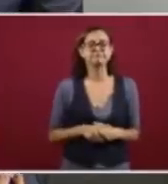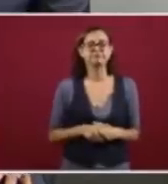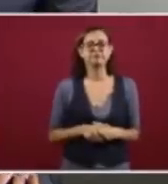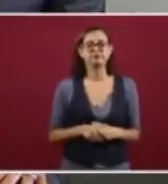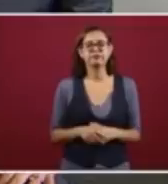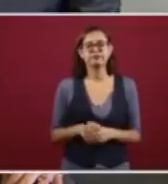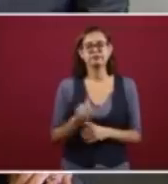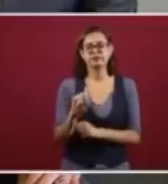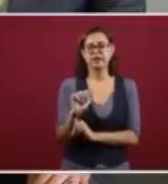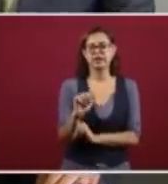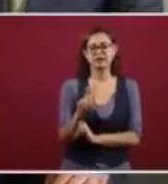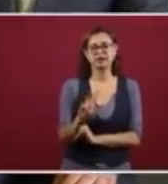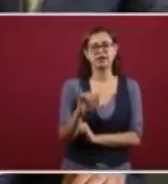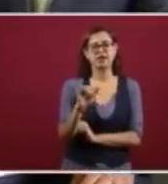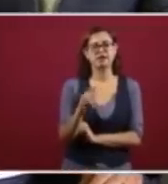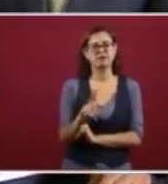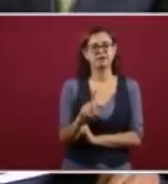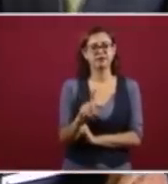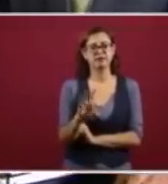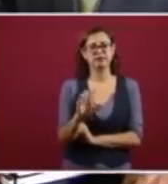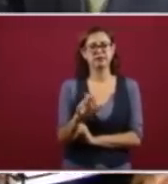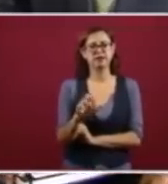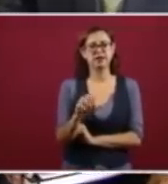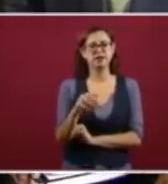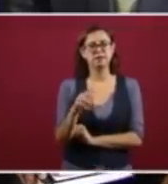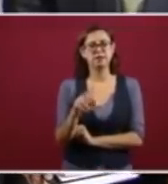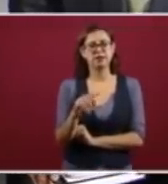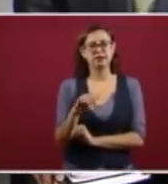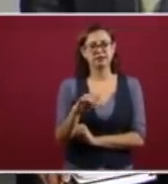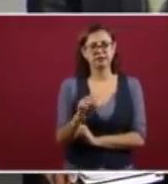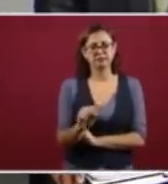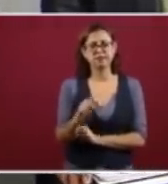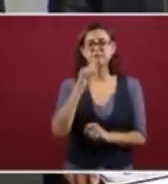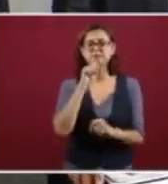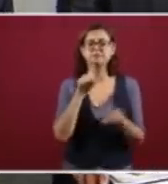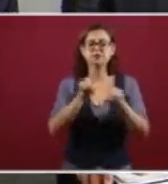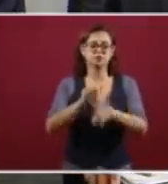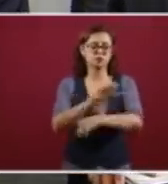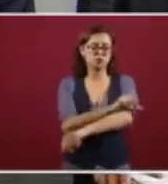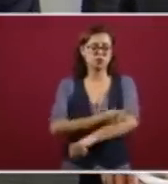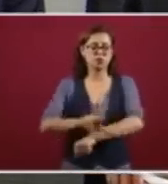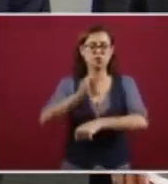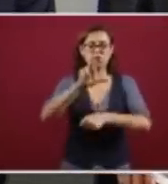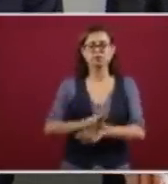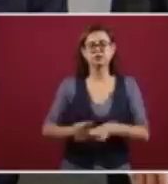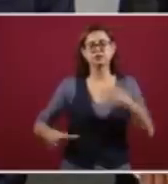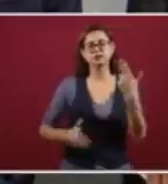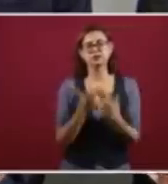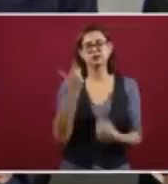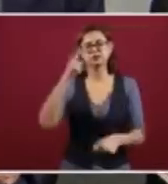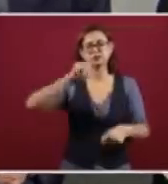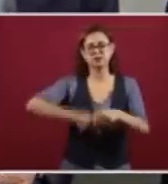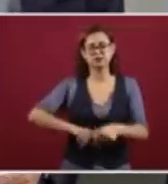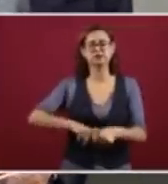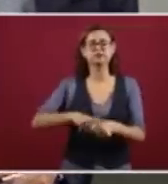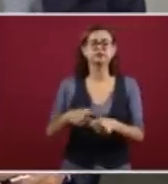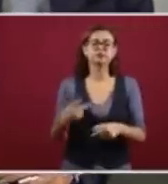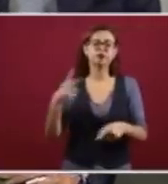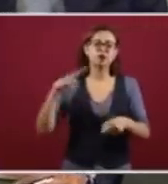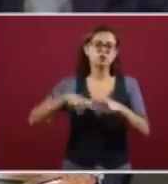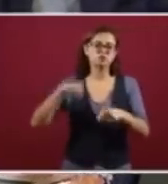David Cervantes Peredo, y el coordinador nacional de Protección Civil, David